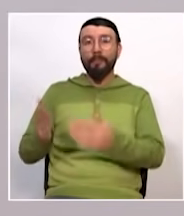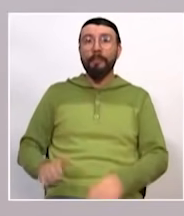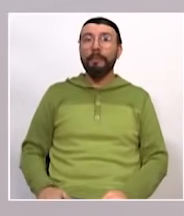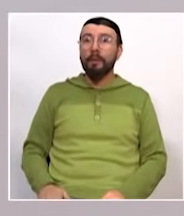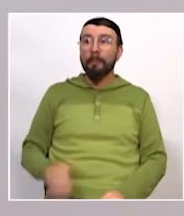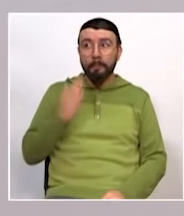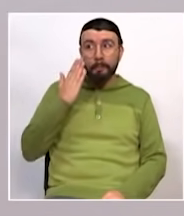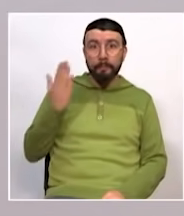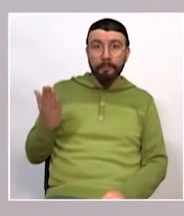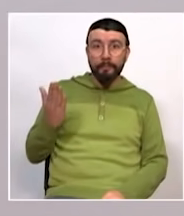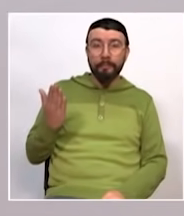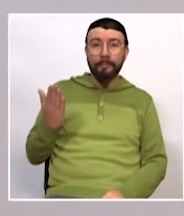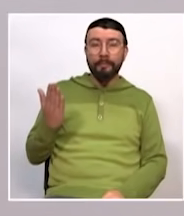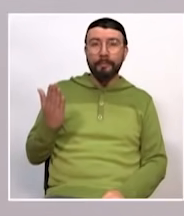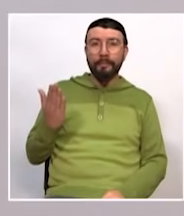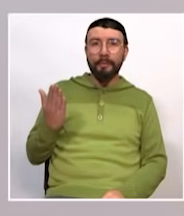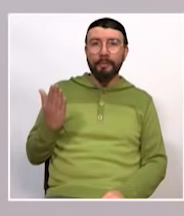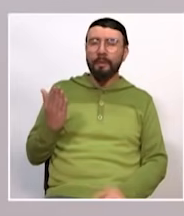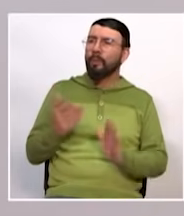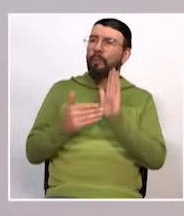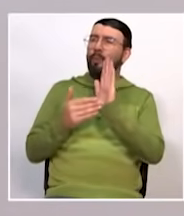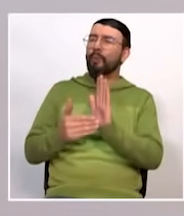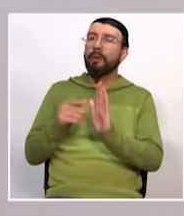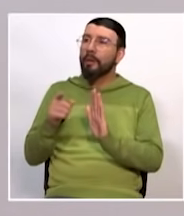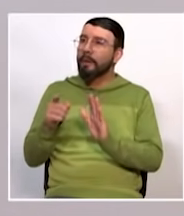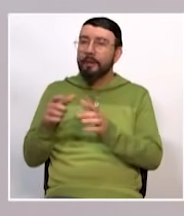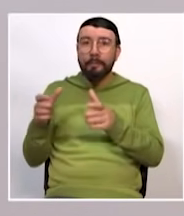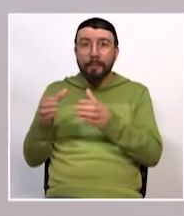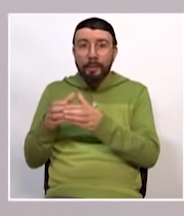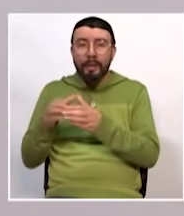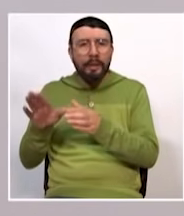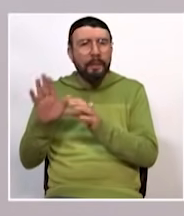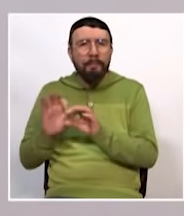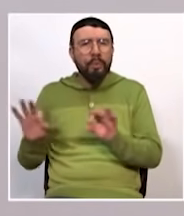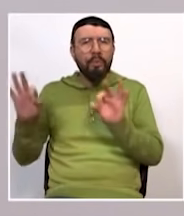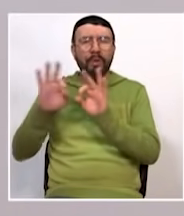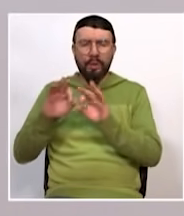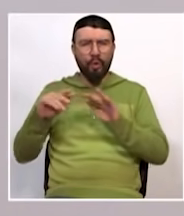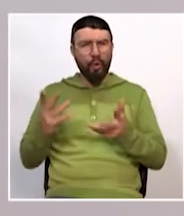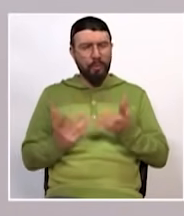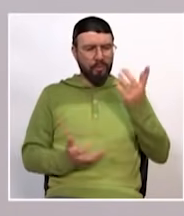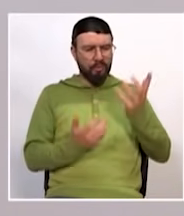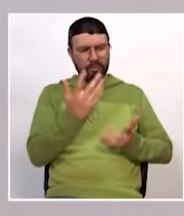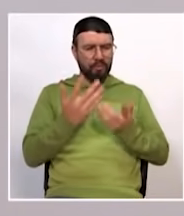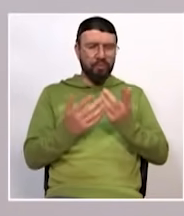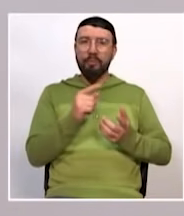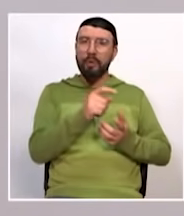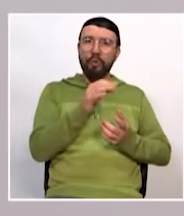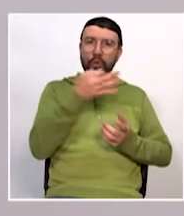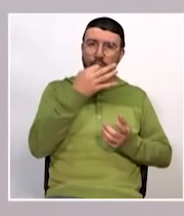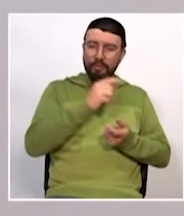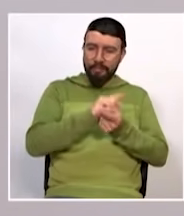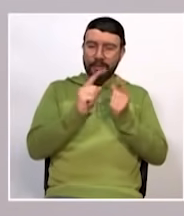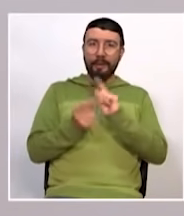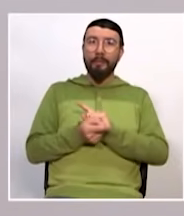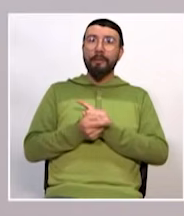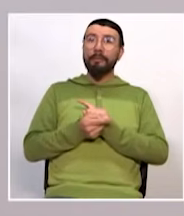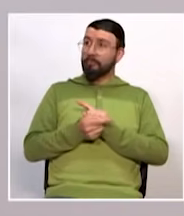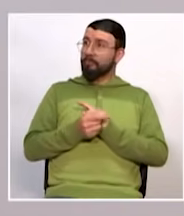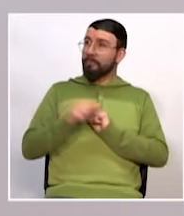con esta fracción de espacio tan importante sobre cómo hacer de la cocina una farmacia si uno